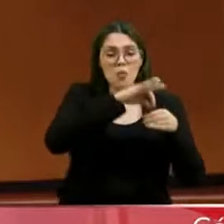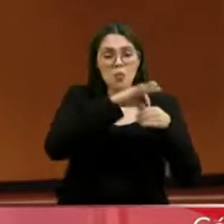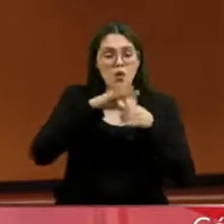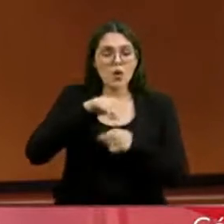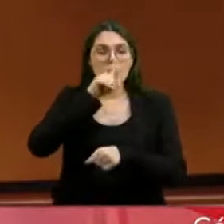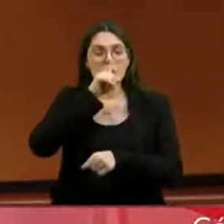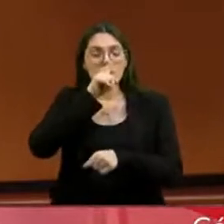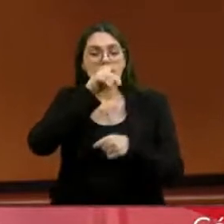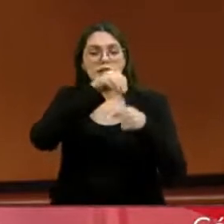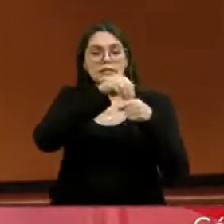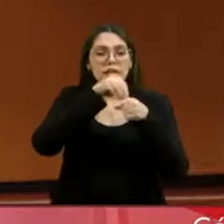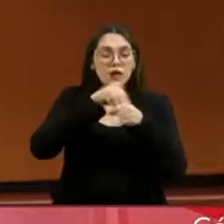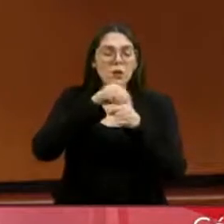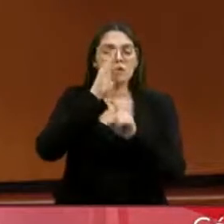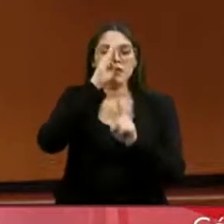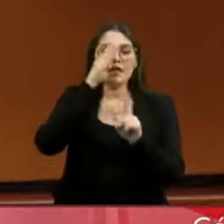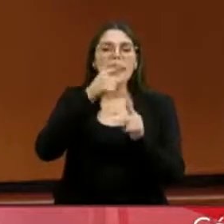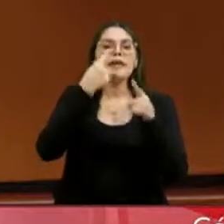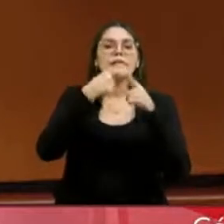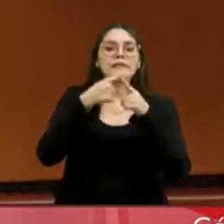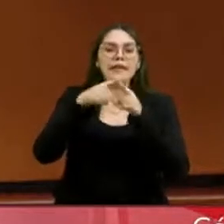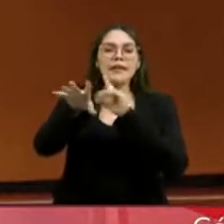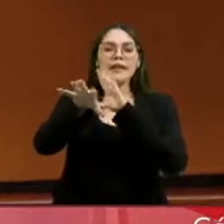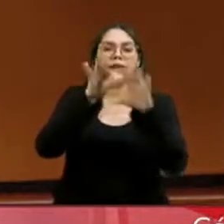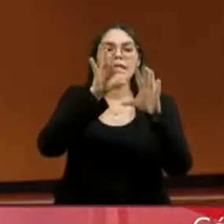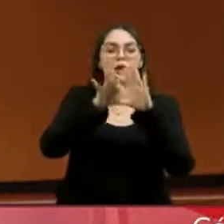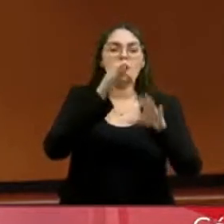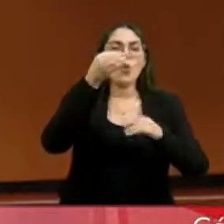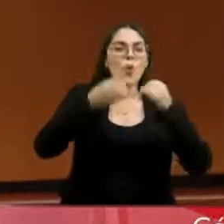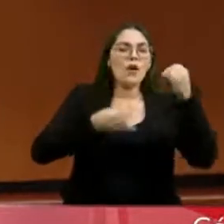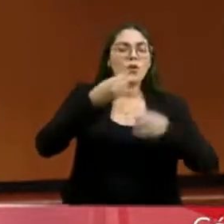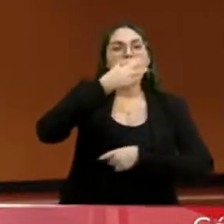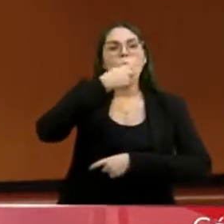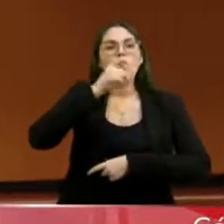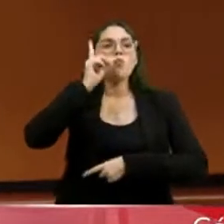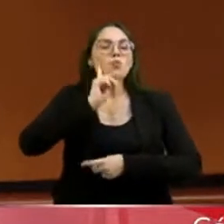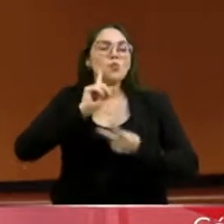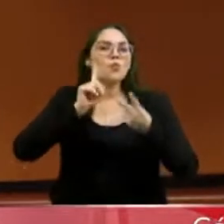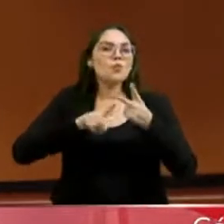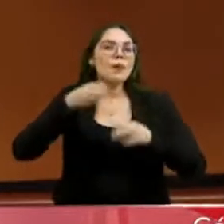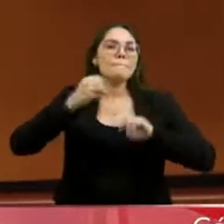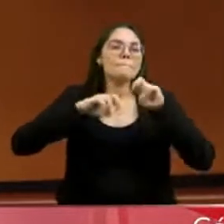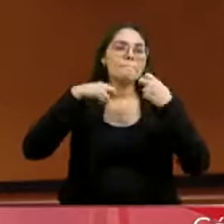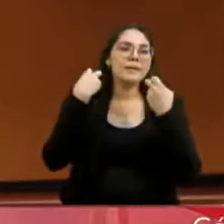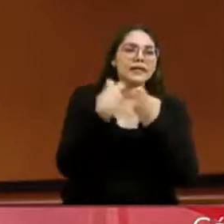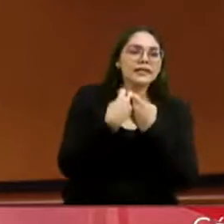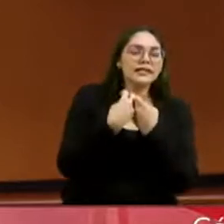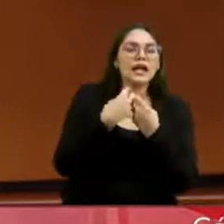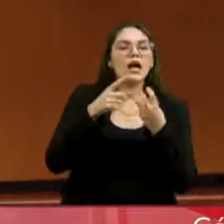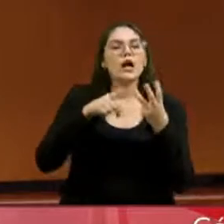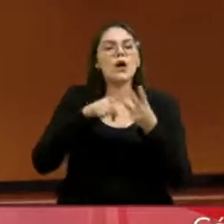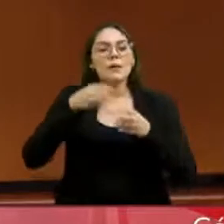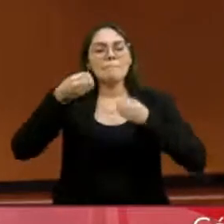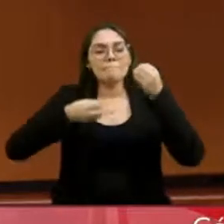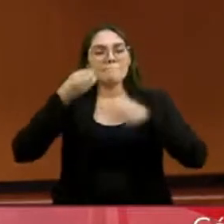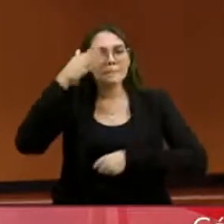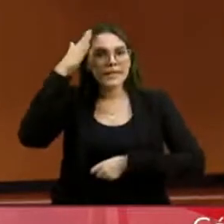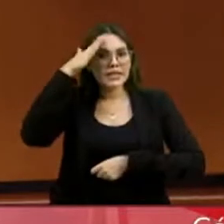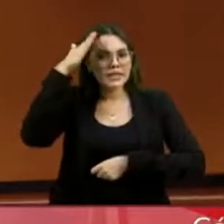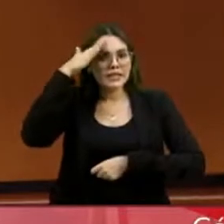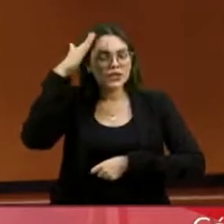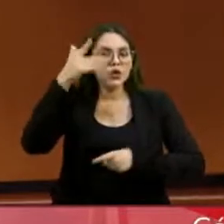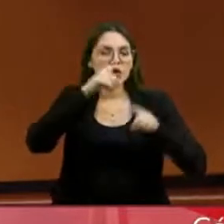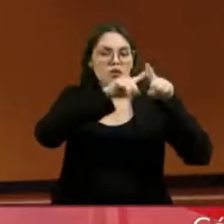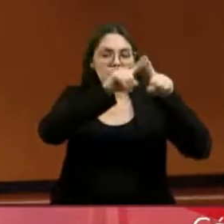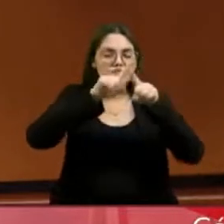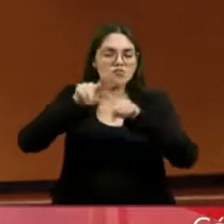directo se elijan a jueces, mujeres y hombres, magistrados, magistradas, ministros de la Corte.